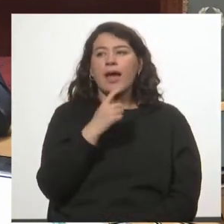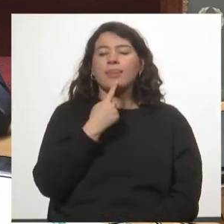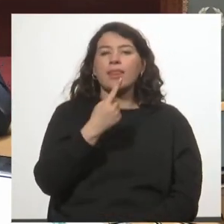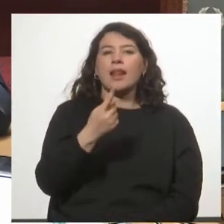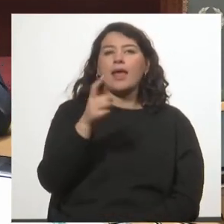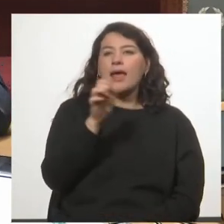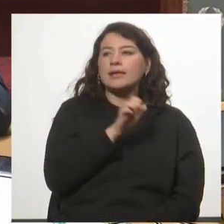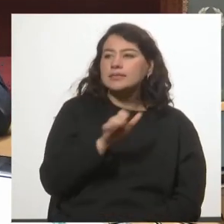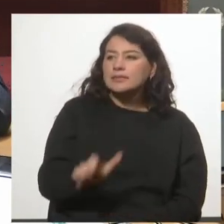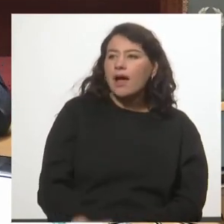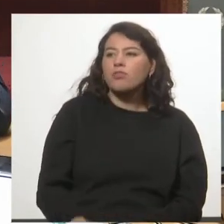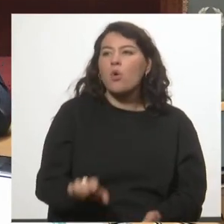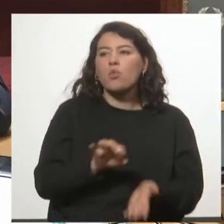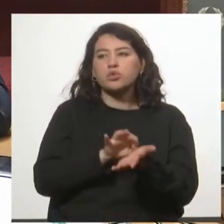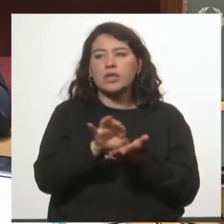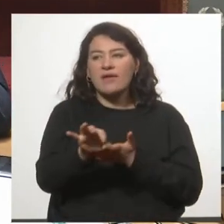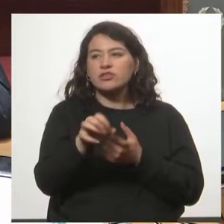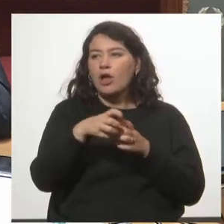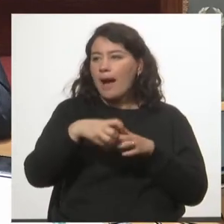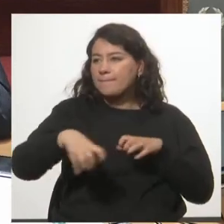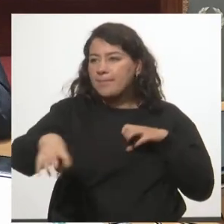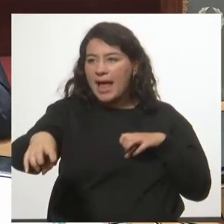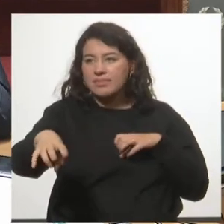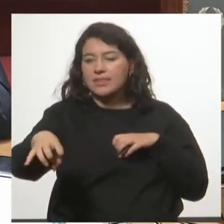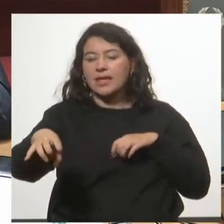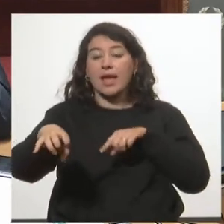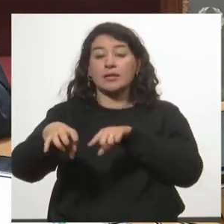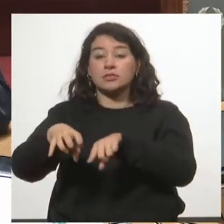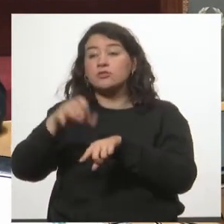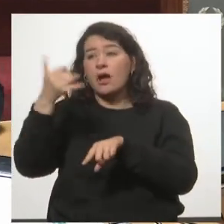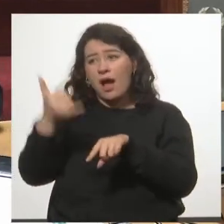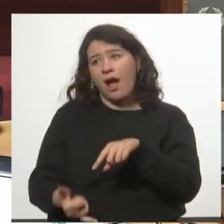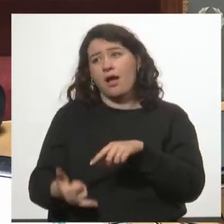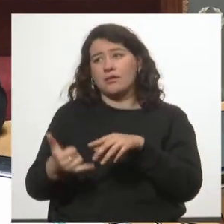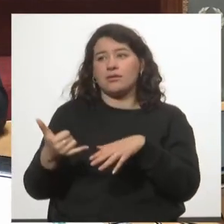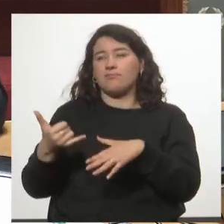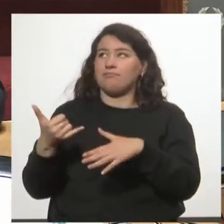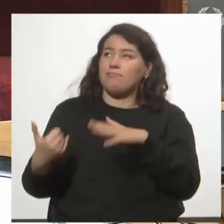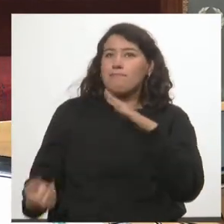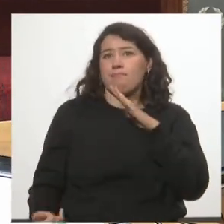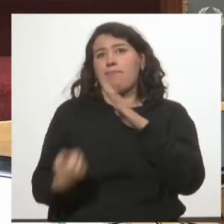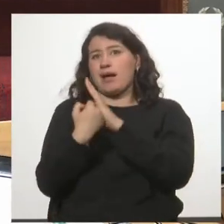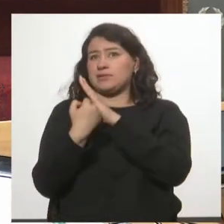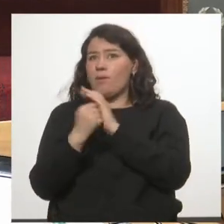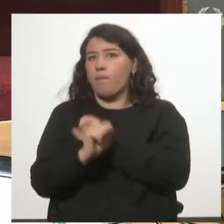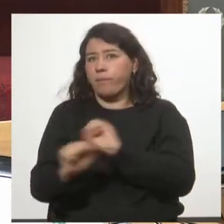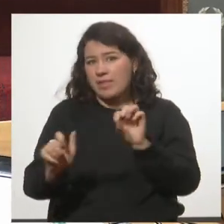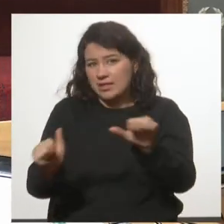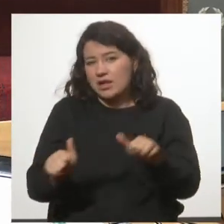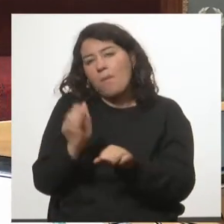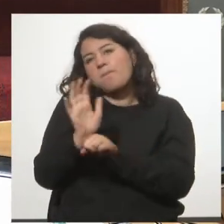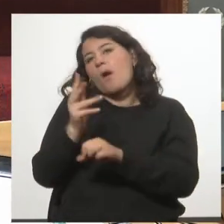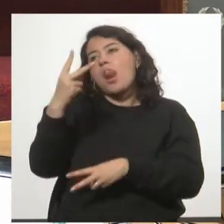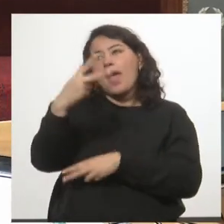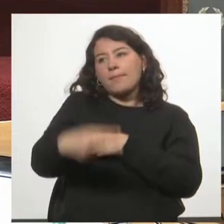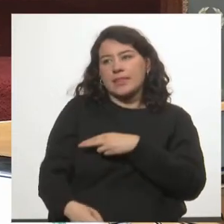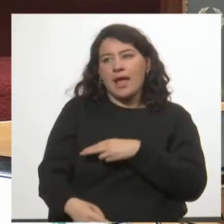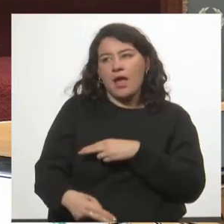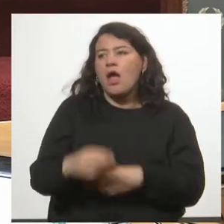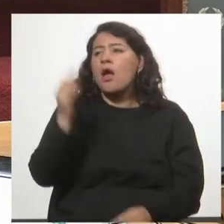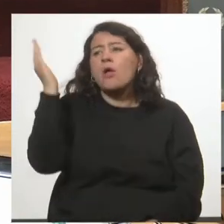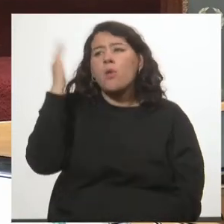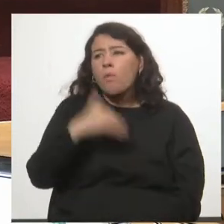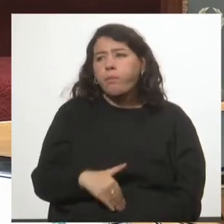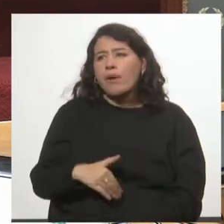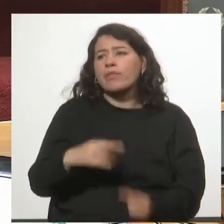un servicio descentralizado tiene sus límites no pueden ponerse a hacer cosas para las